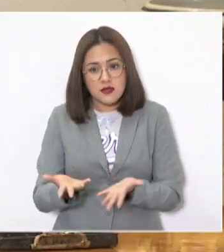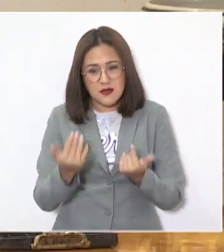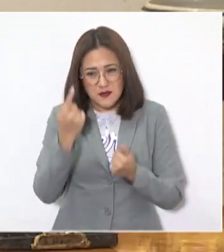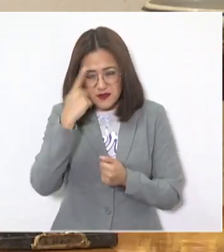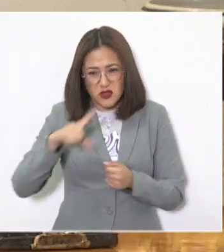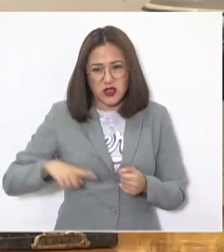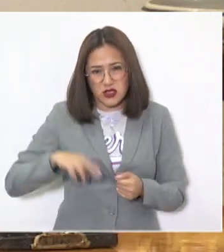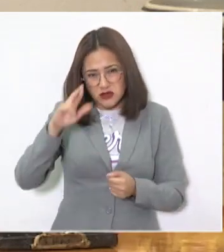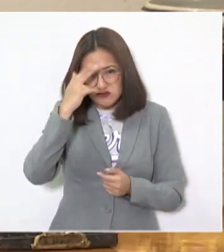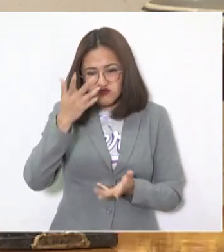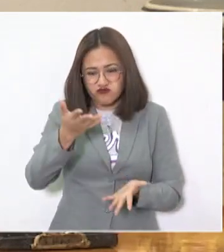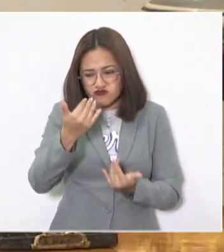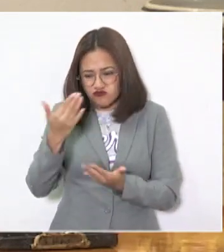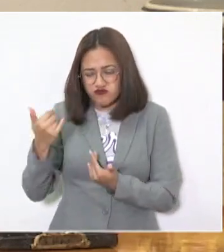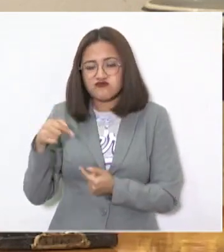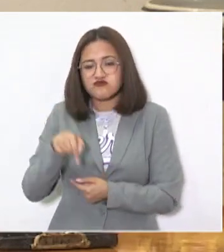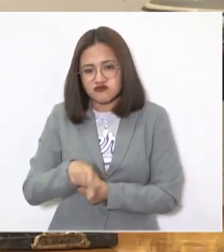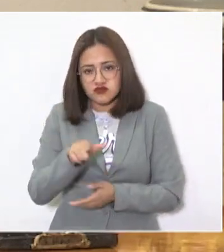gobierno del estado.